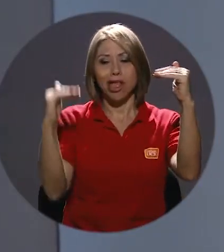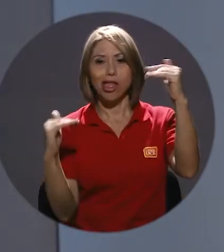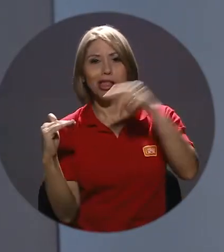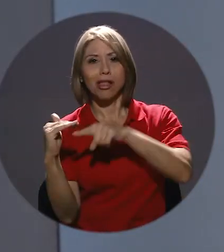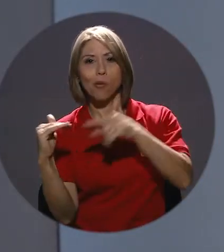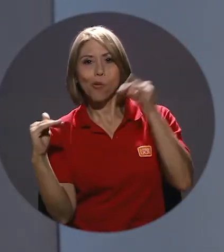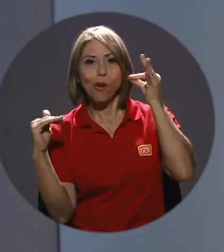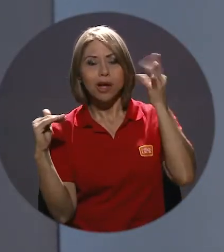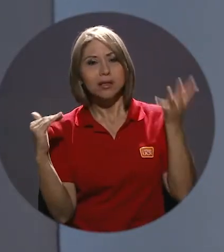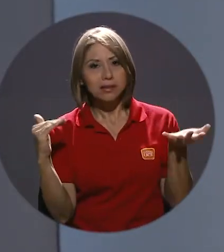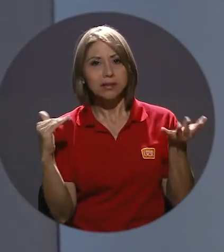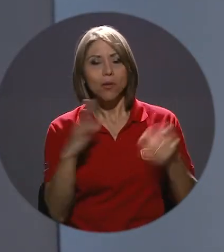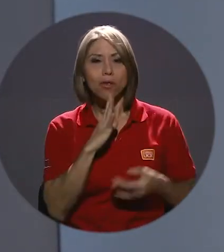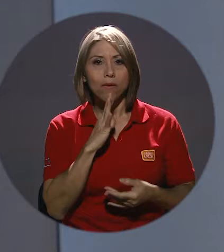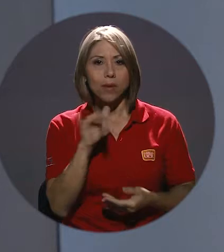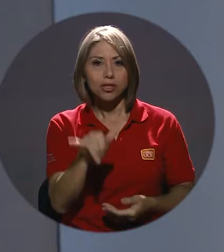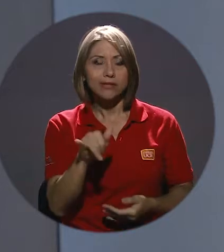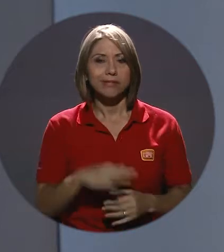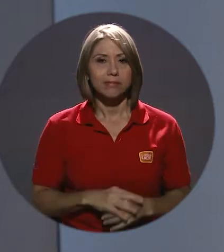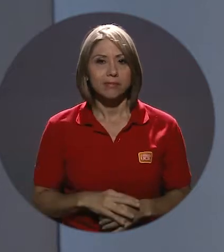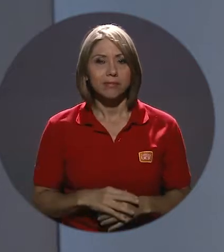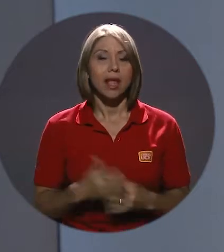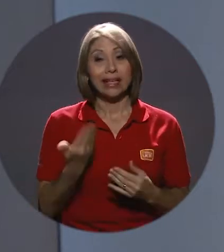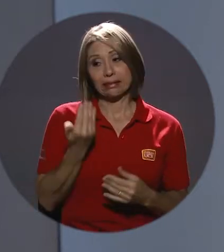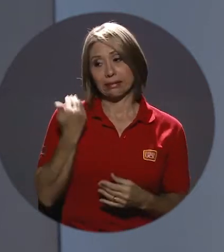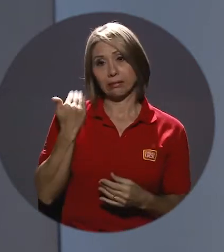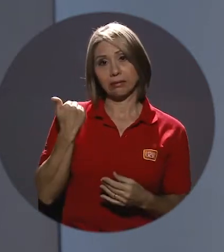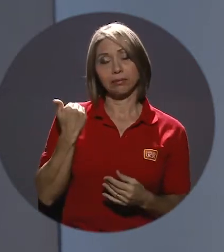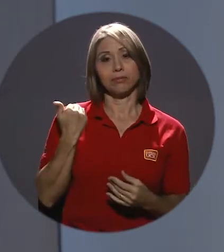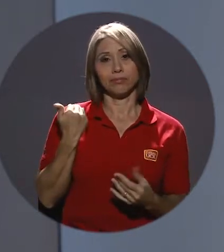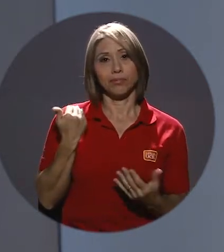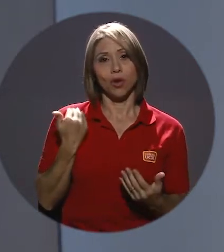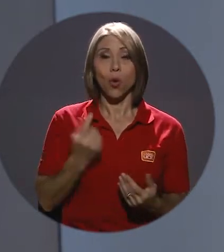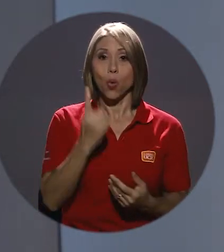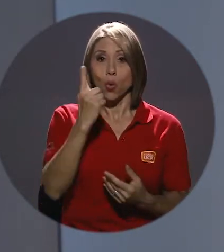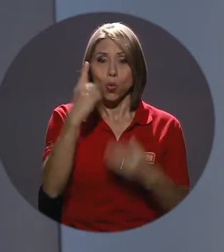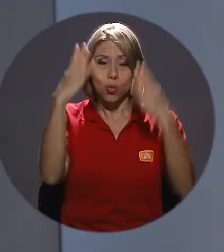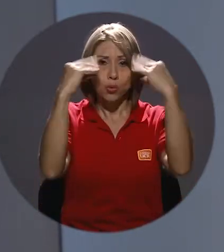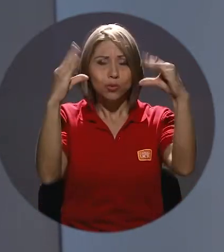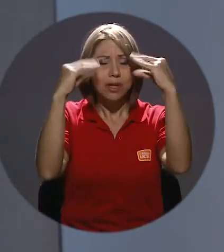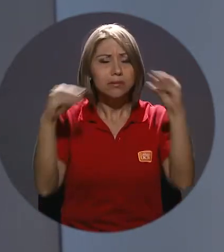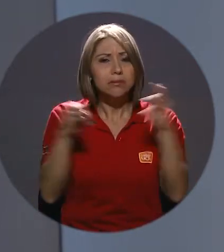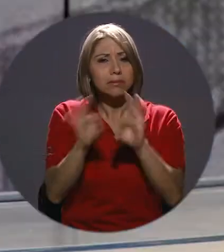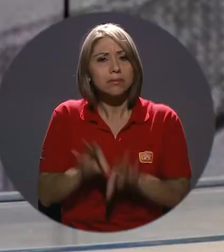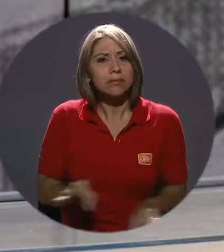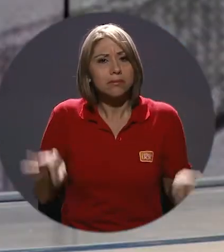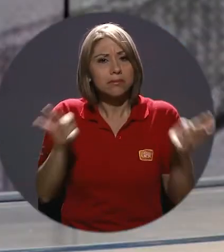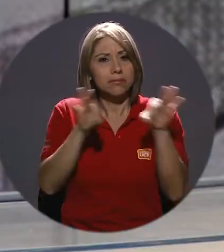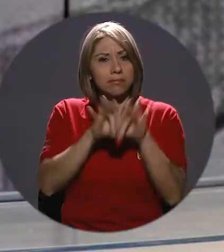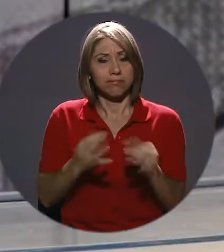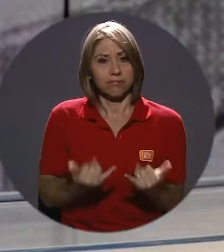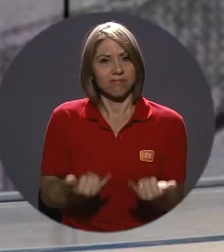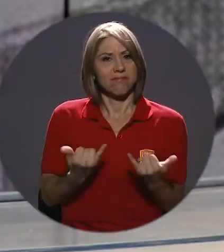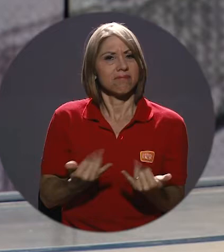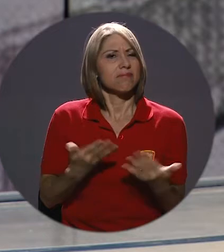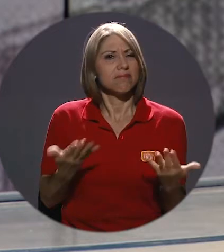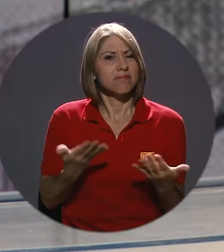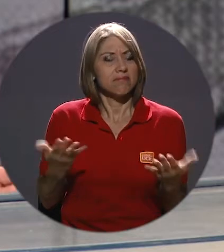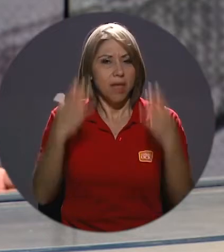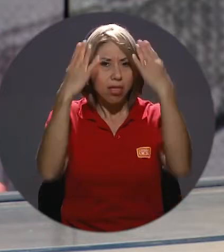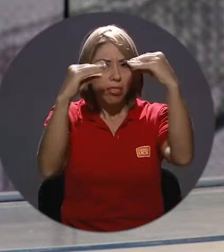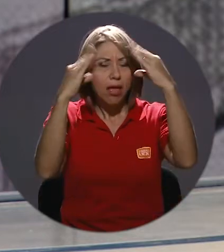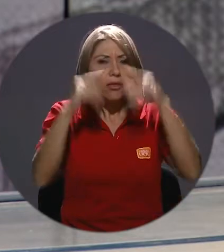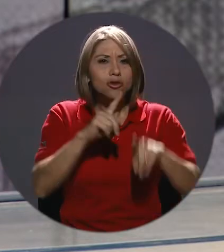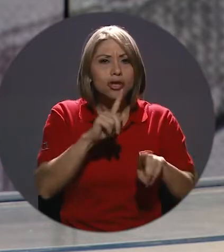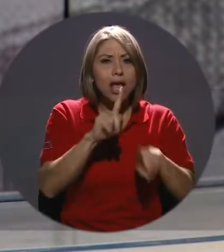mujeres cuando hablamos en este sentido, ¿verdad? Y más recientemente, bueno, uno de los datos más importantes que tenemos en la actualidad son